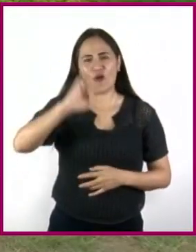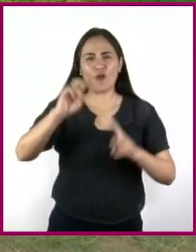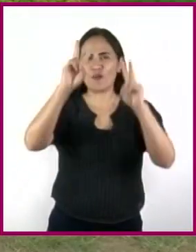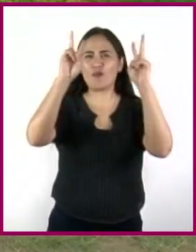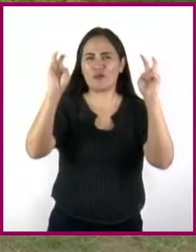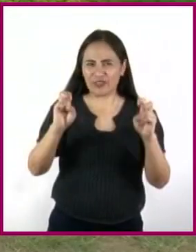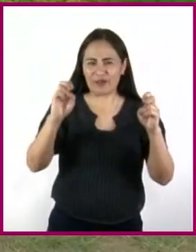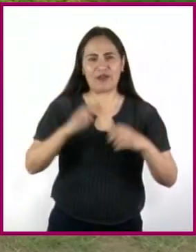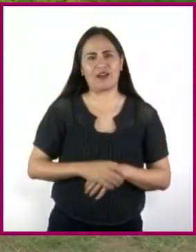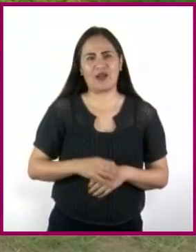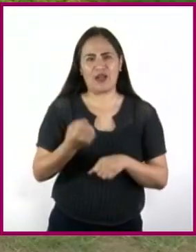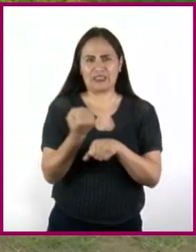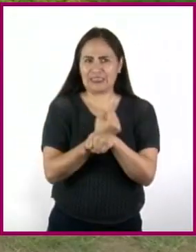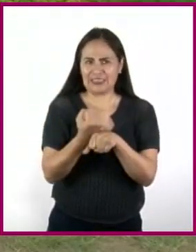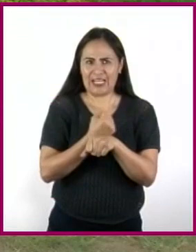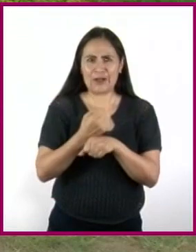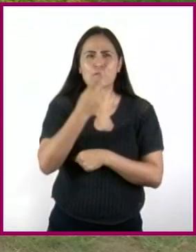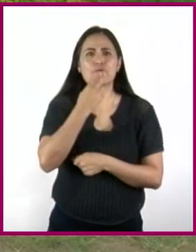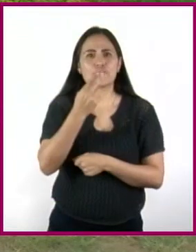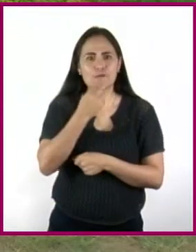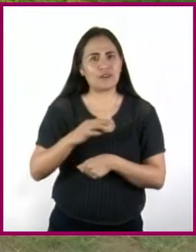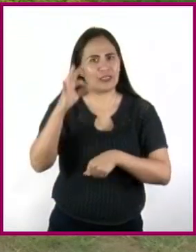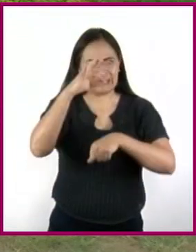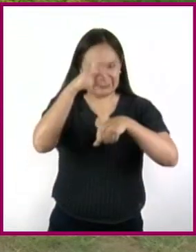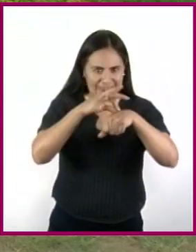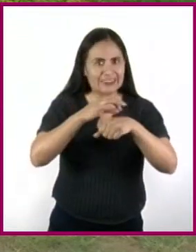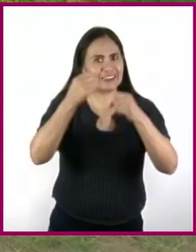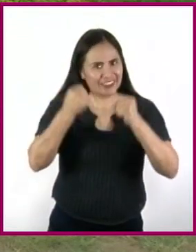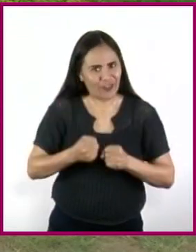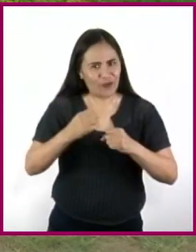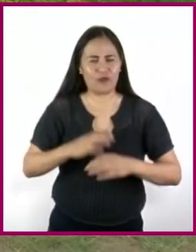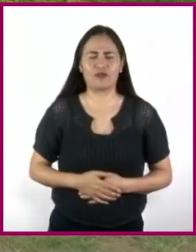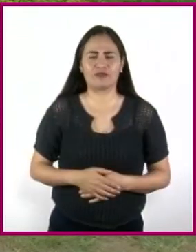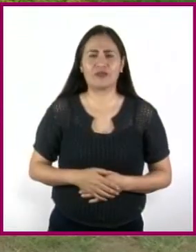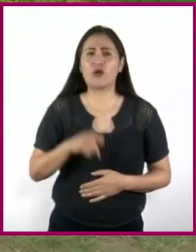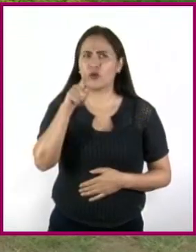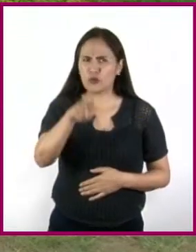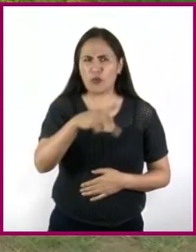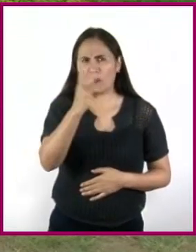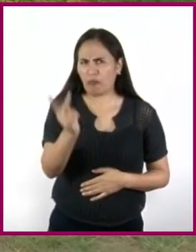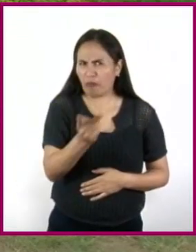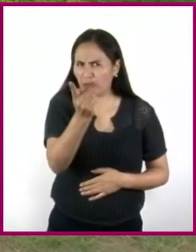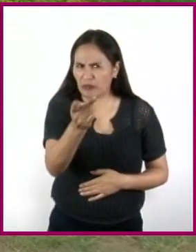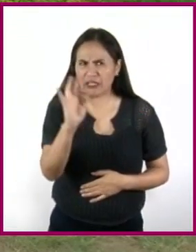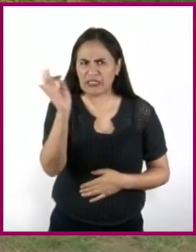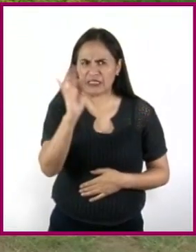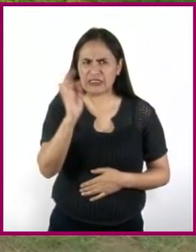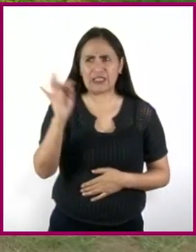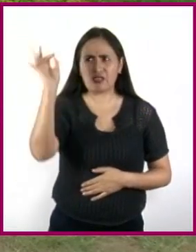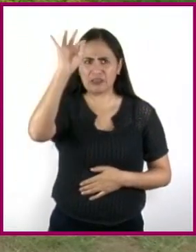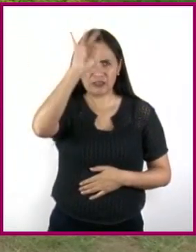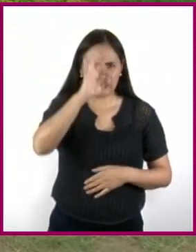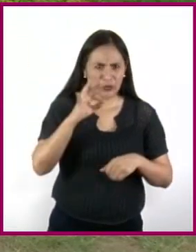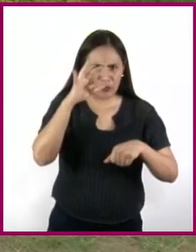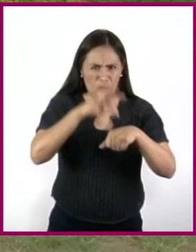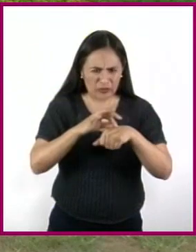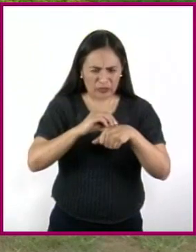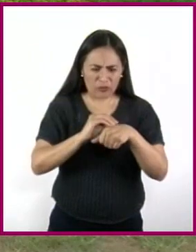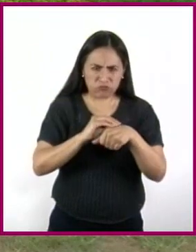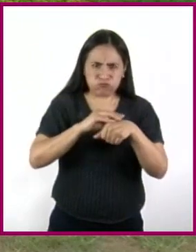Sangre Dulce, Piquetes de Mosquitos. ¿Te has preguntado por qué cuando pica un mosquito sale una